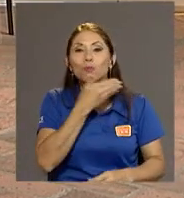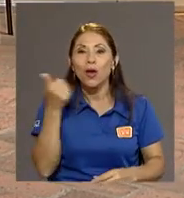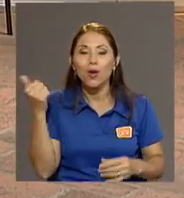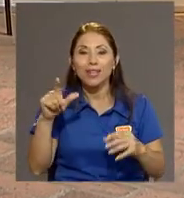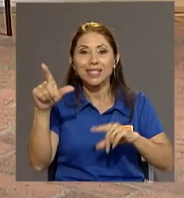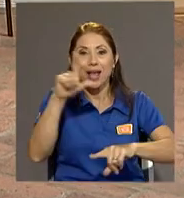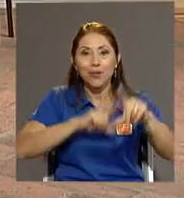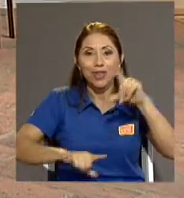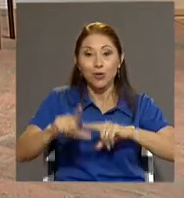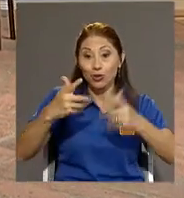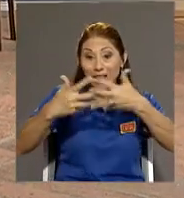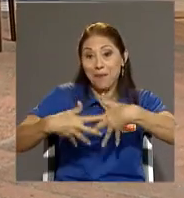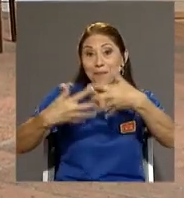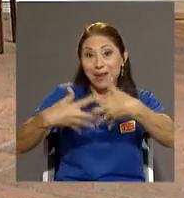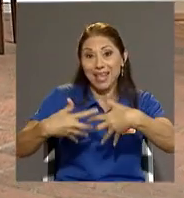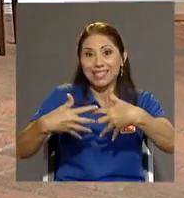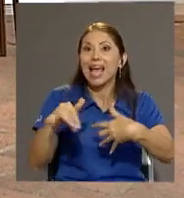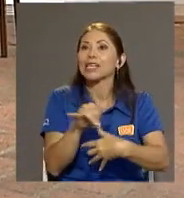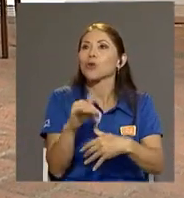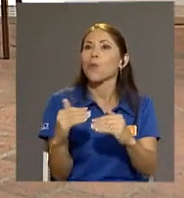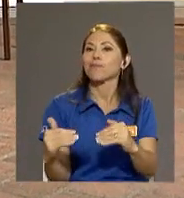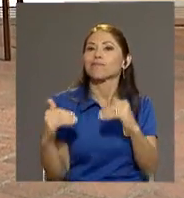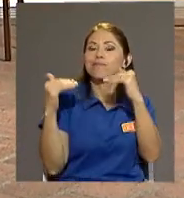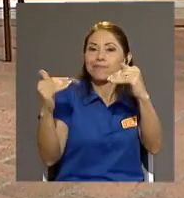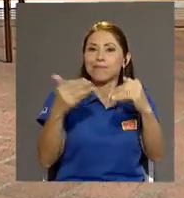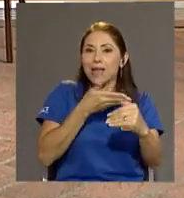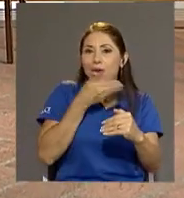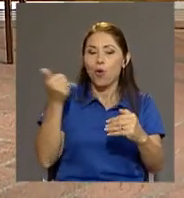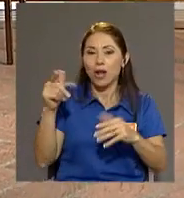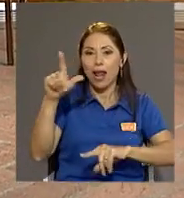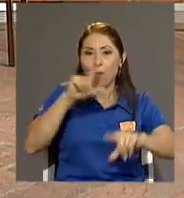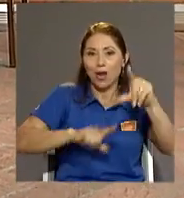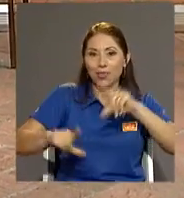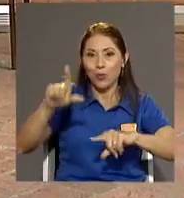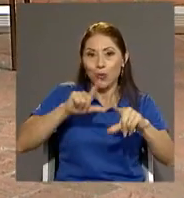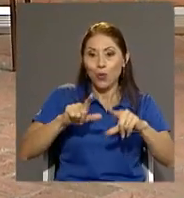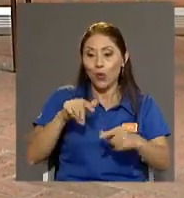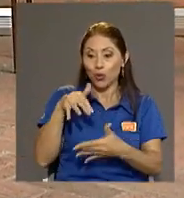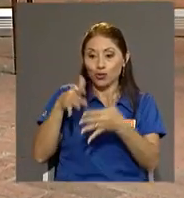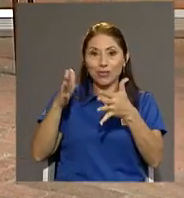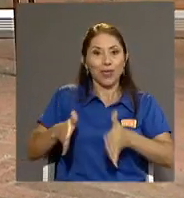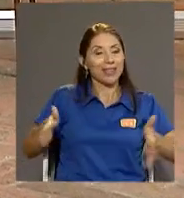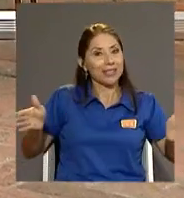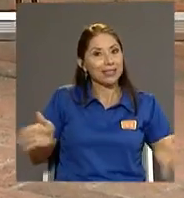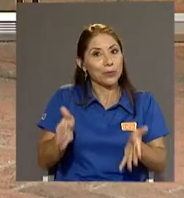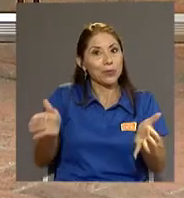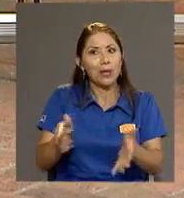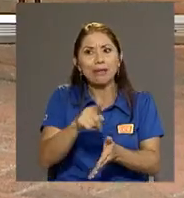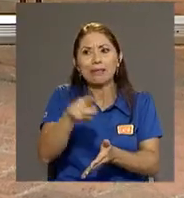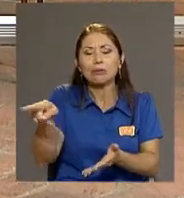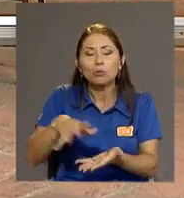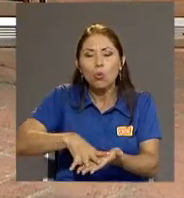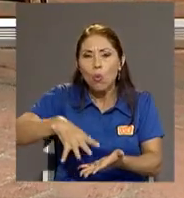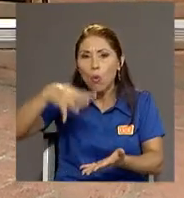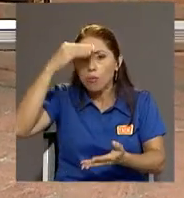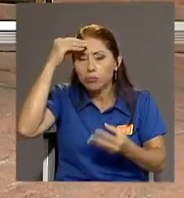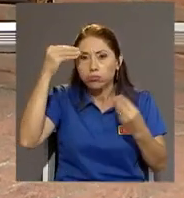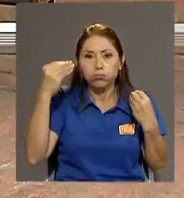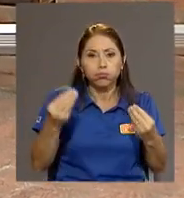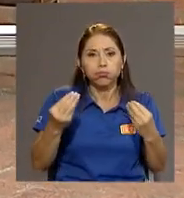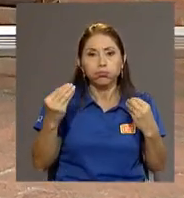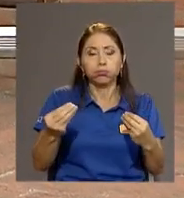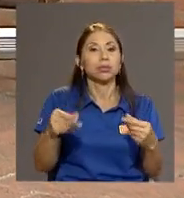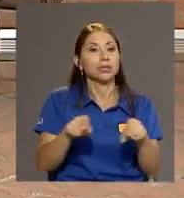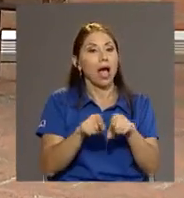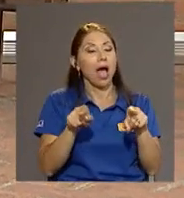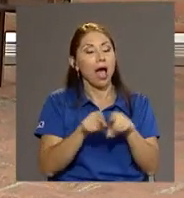mejores laboratorios, los muchachos se impulsan y el aprendizaje es exponencial, ¿verdad? Especialmente, bueno,